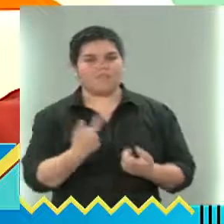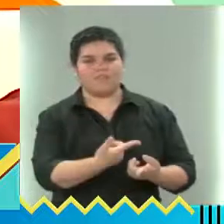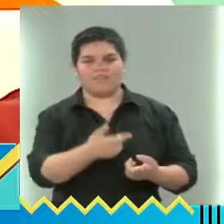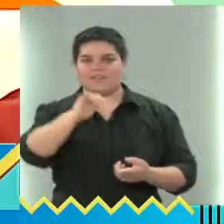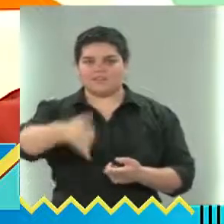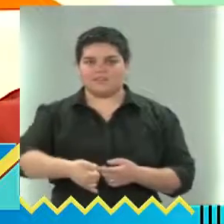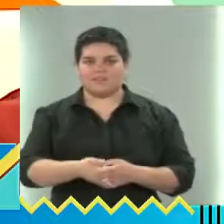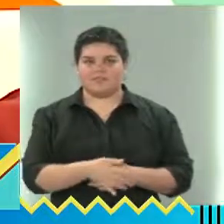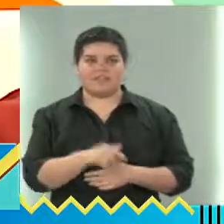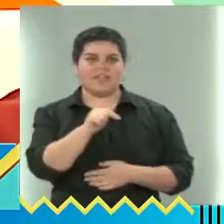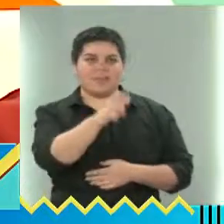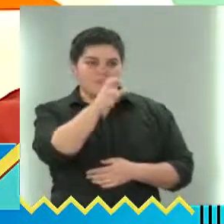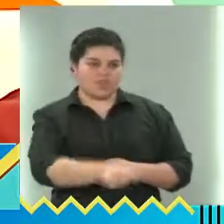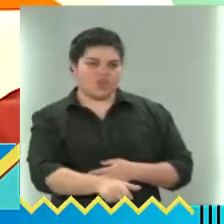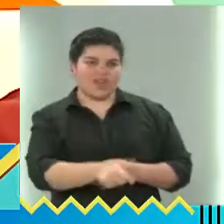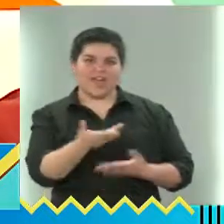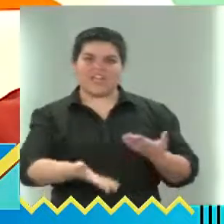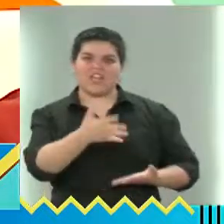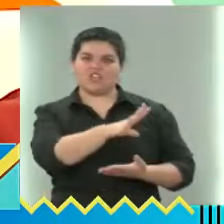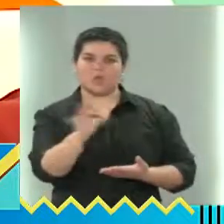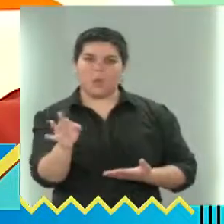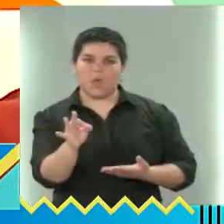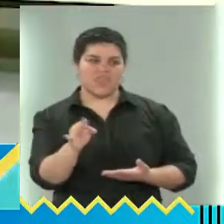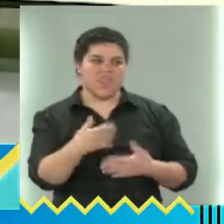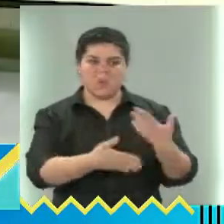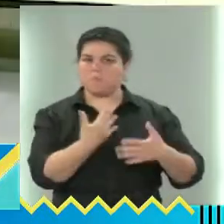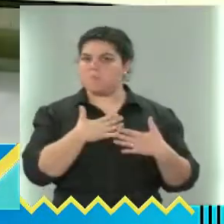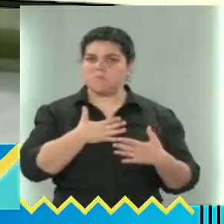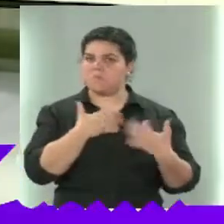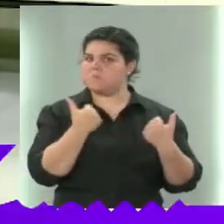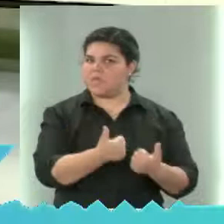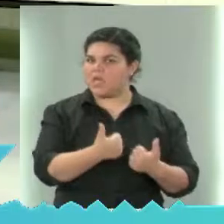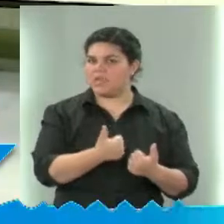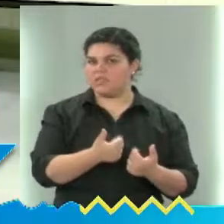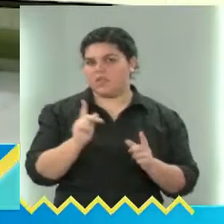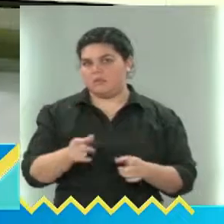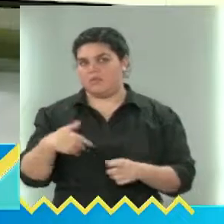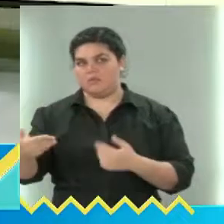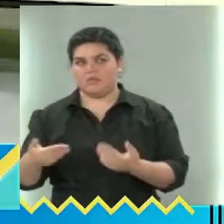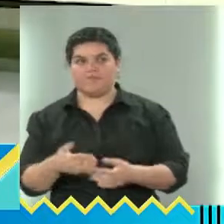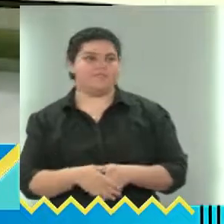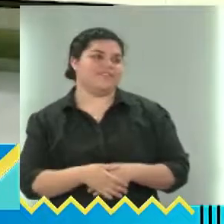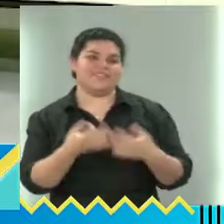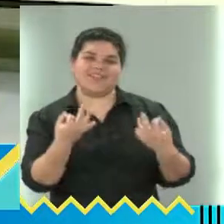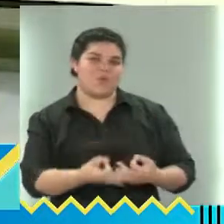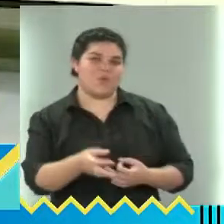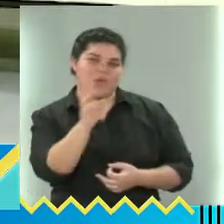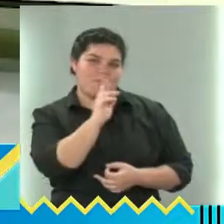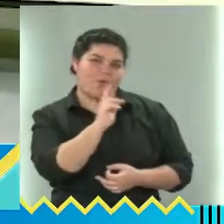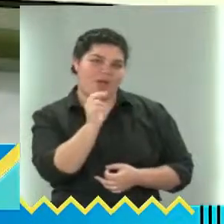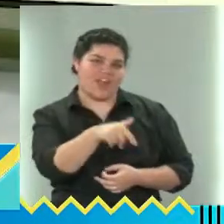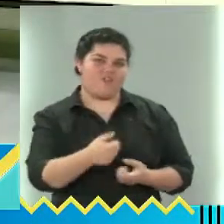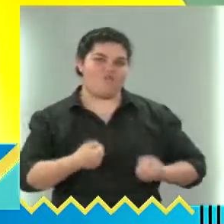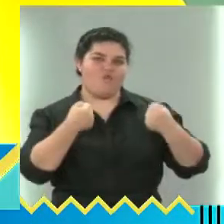persona de 50 kilos no le pasa nada a nadie, digamos. Bien. Mientras estén sanos. Está claro que la fortaleza siempre es la de las mujeres, por algo quedan embarazadas y todo